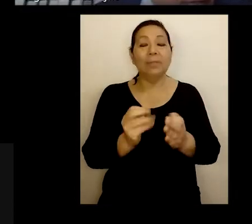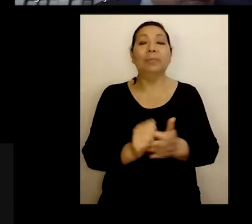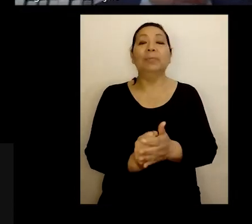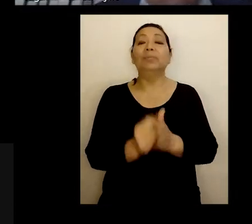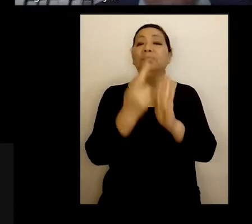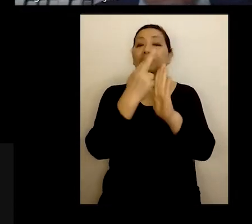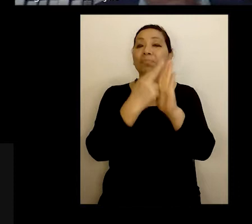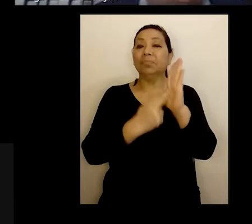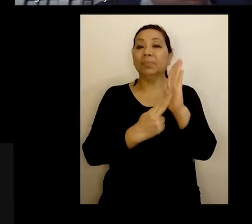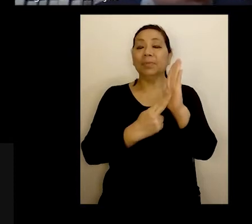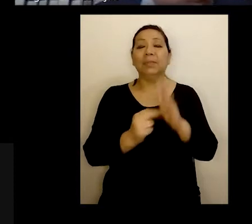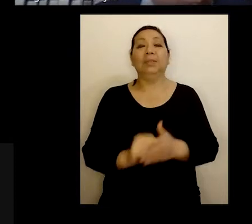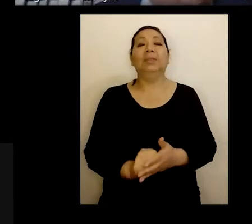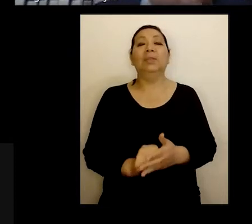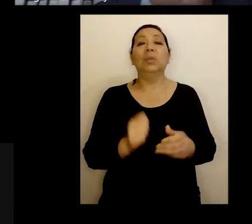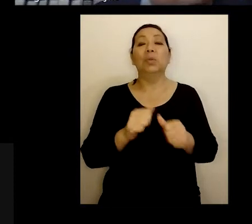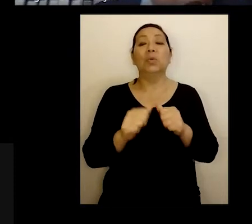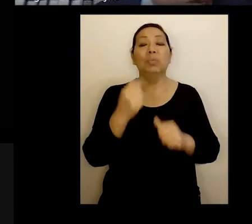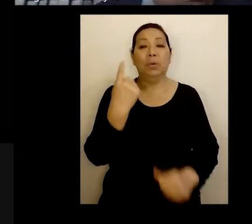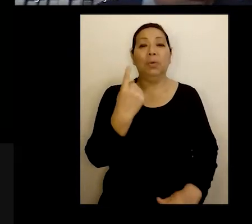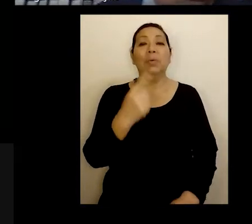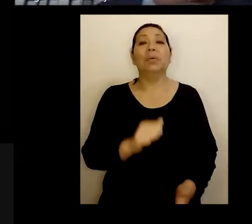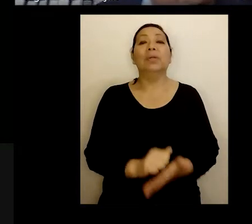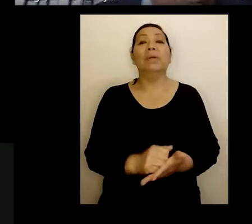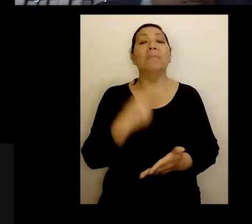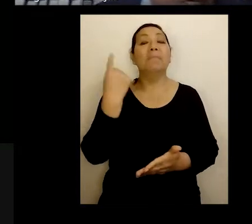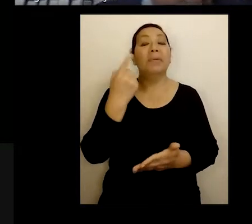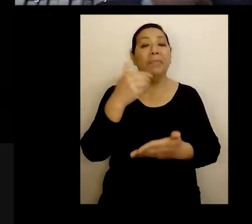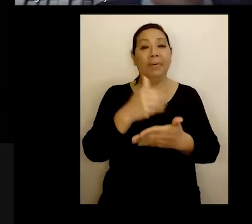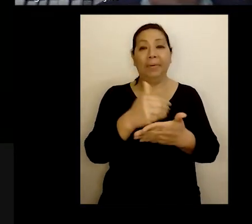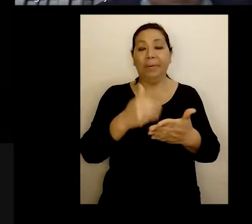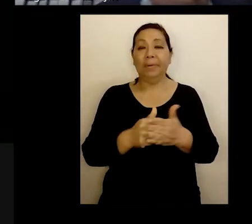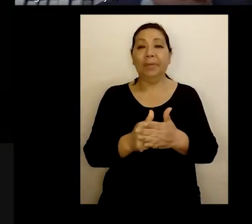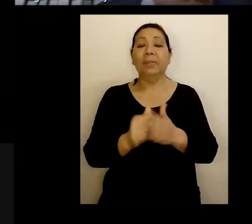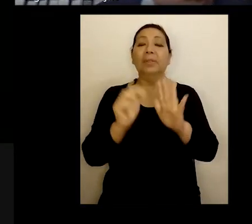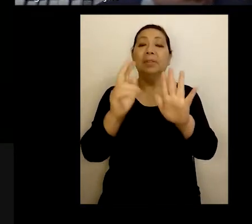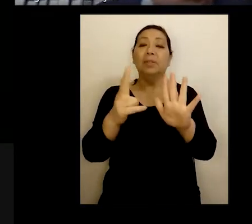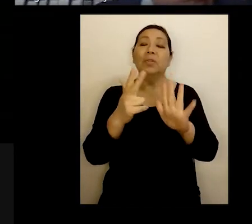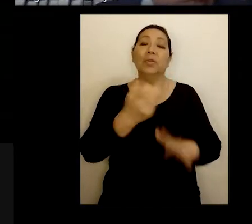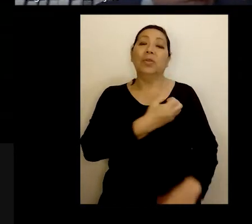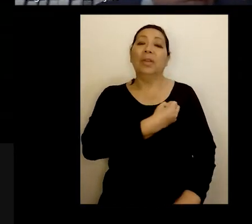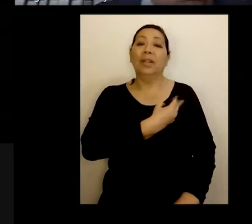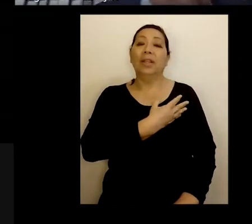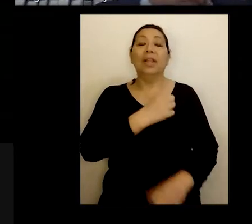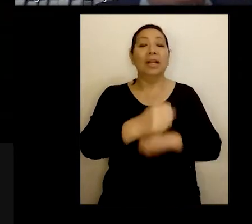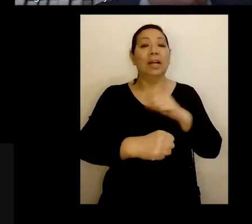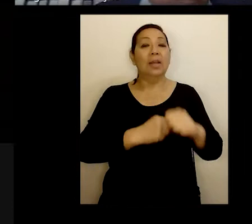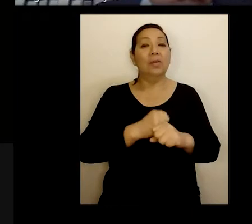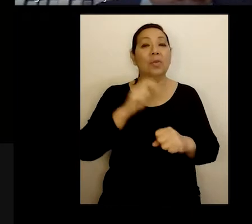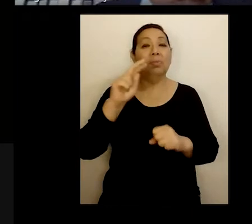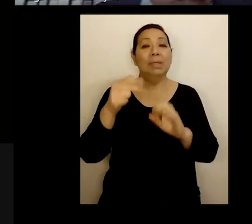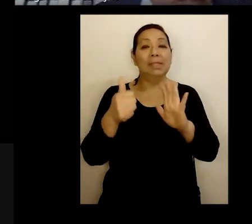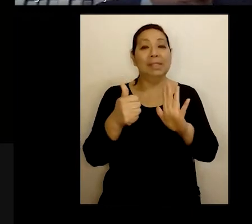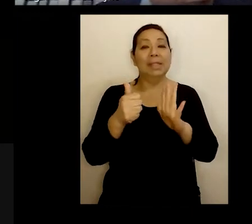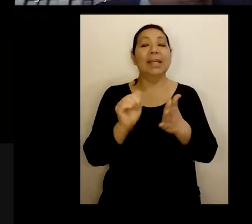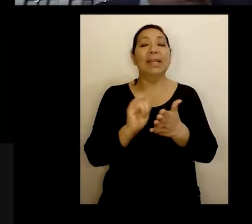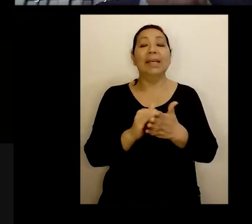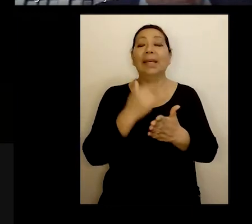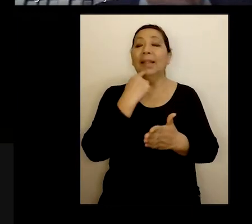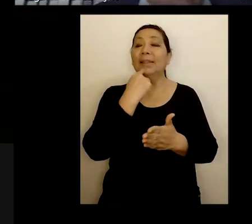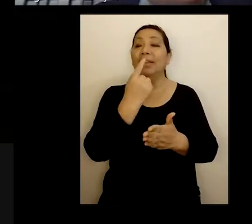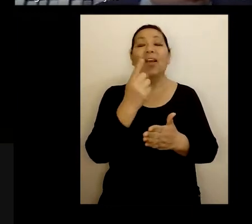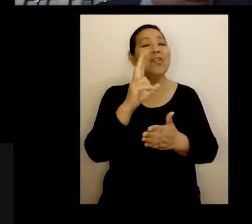la Resolución número 1 de primer grado de fecha 18 de mayo del año 2006 que